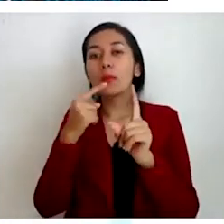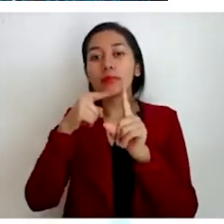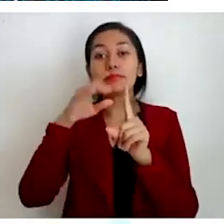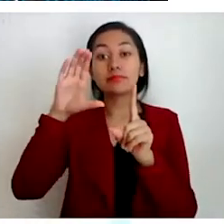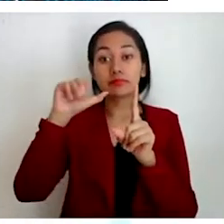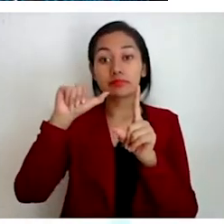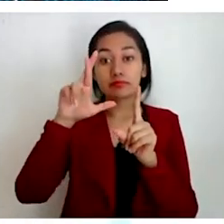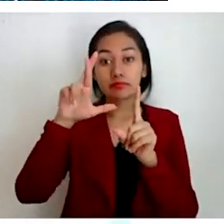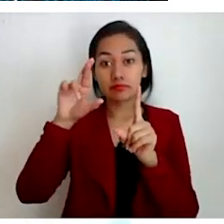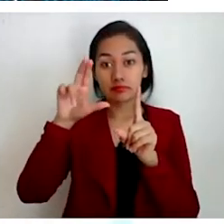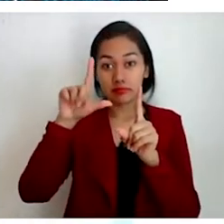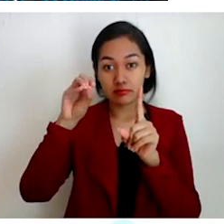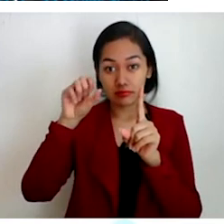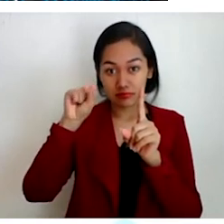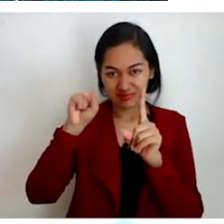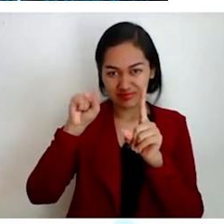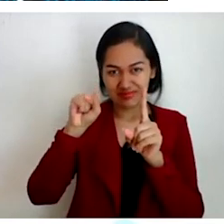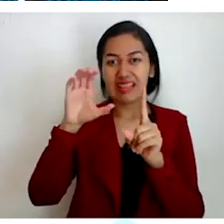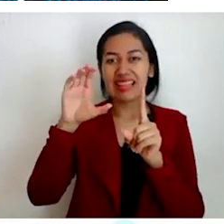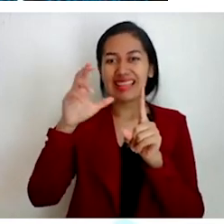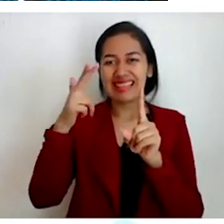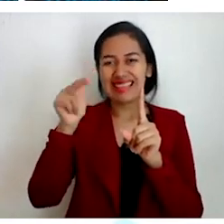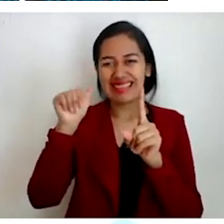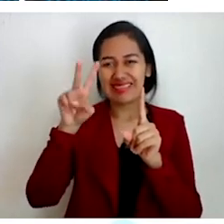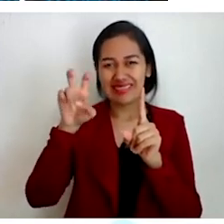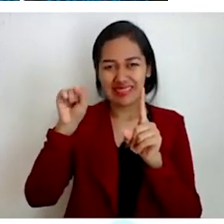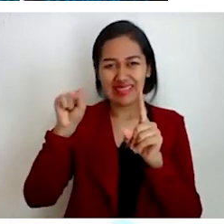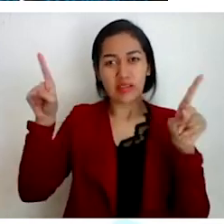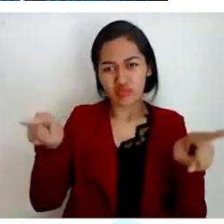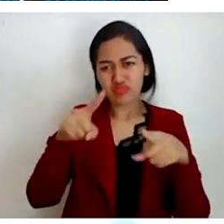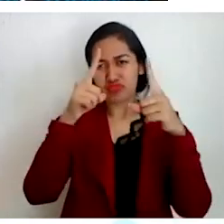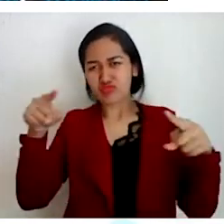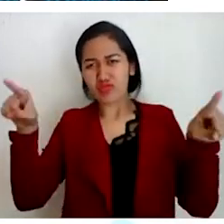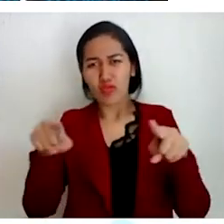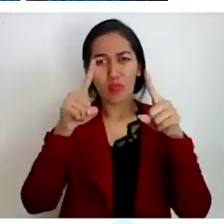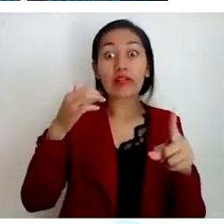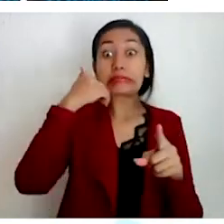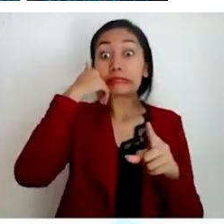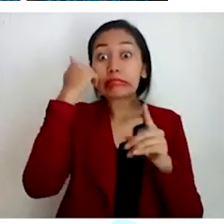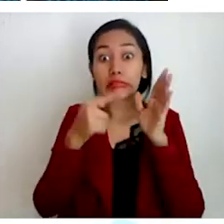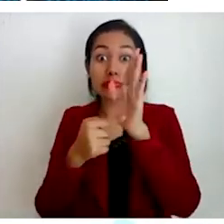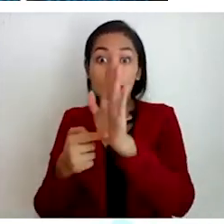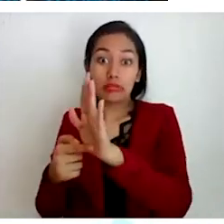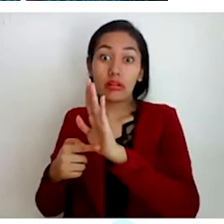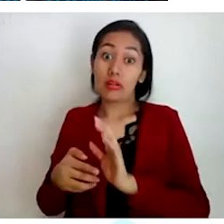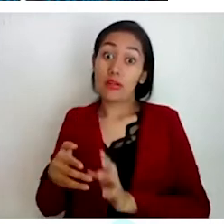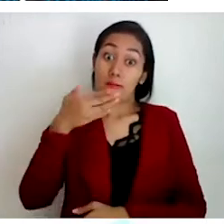pero desconozco esta obra. Ojalá en Spotify esté bueno, alguna plataforma. Muchas gracias por el